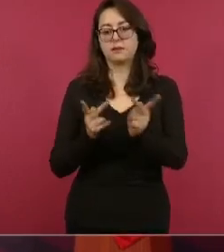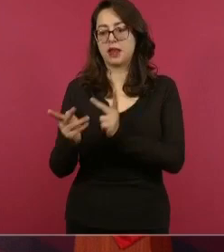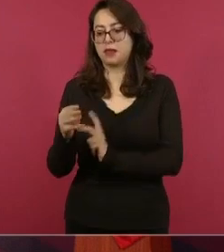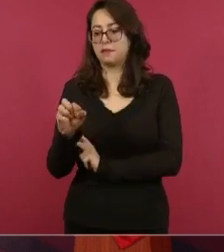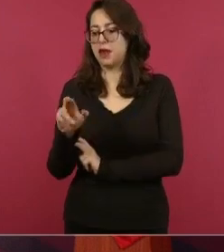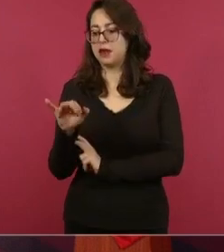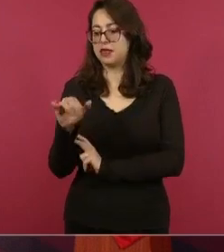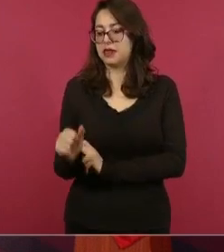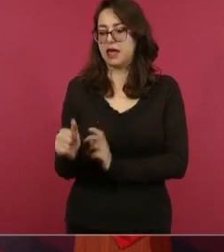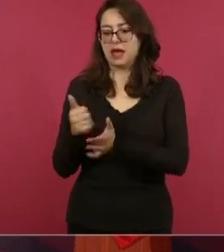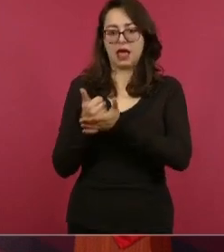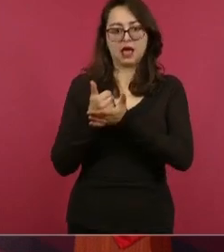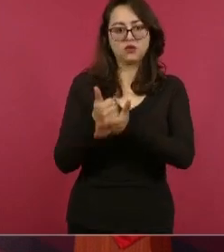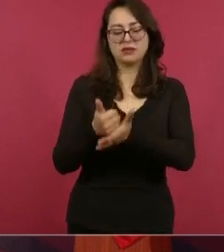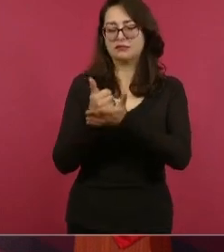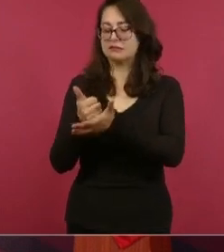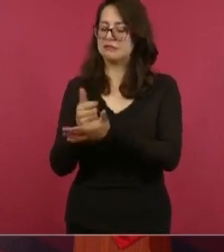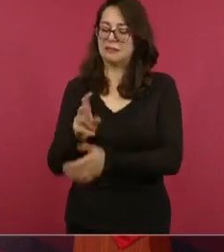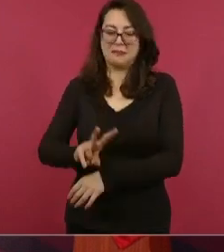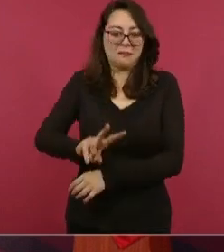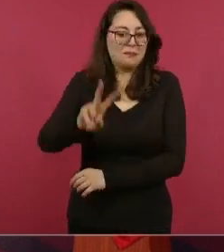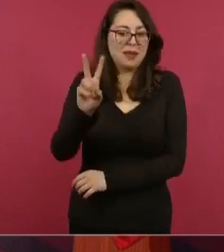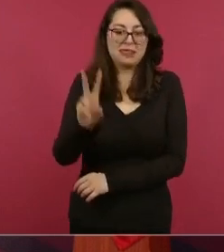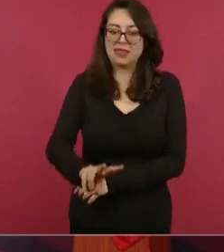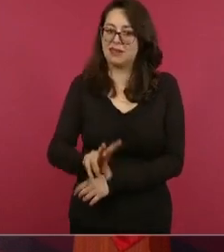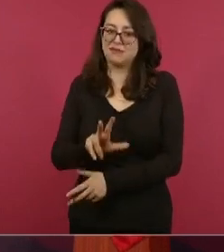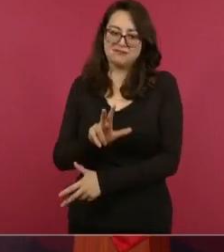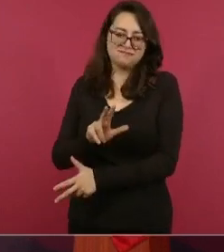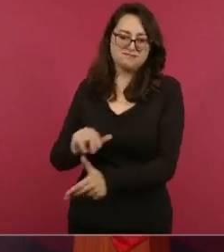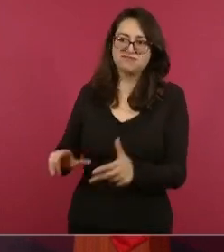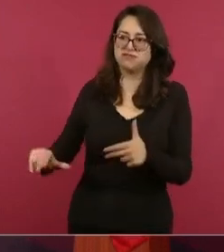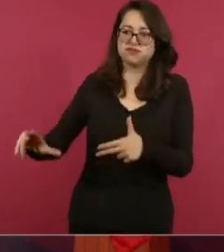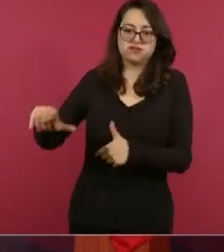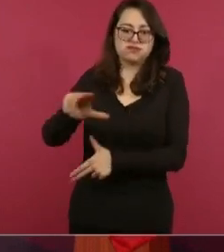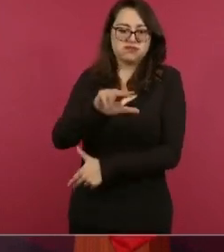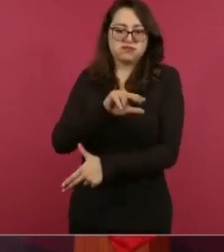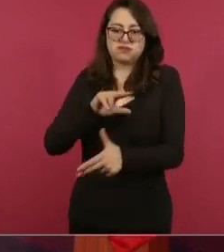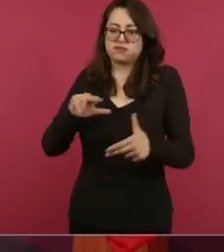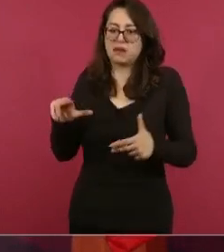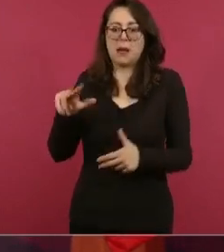pero muy fuerte, muy fuerte. Es